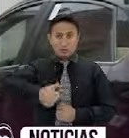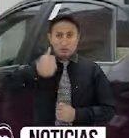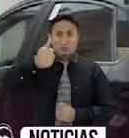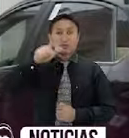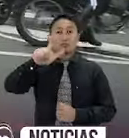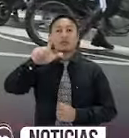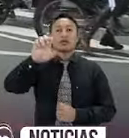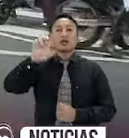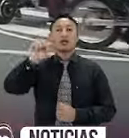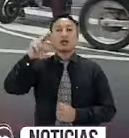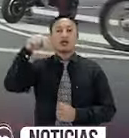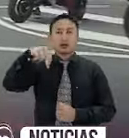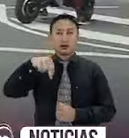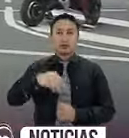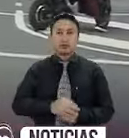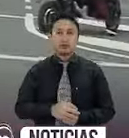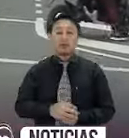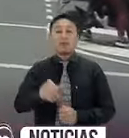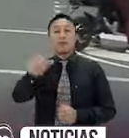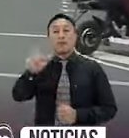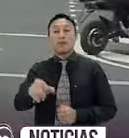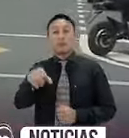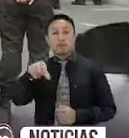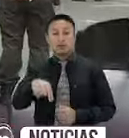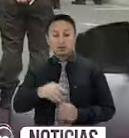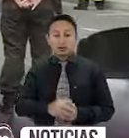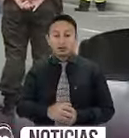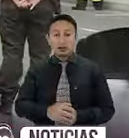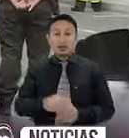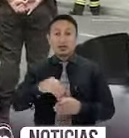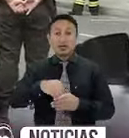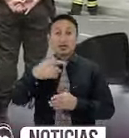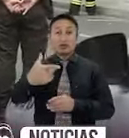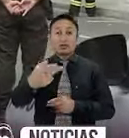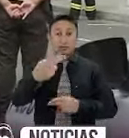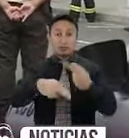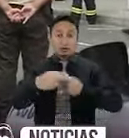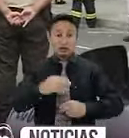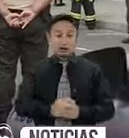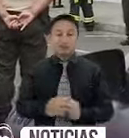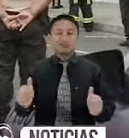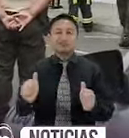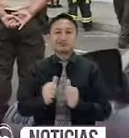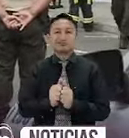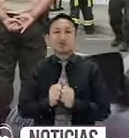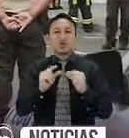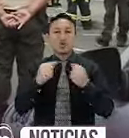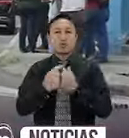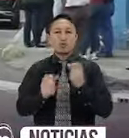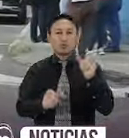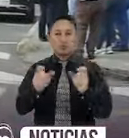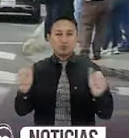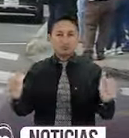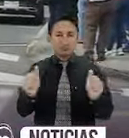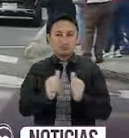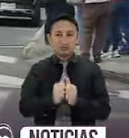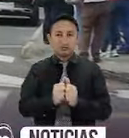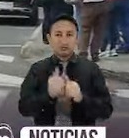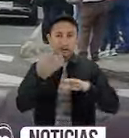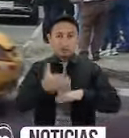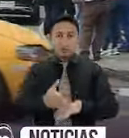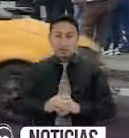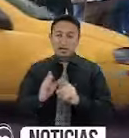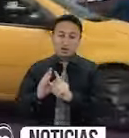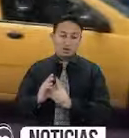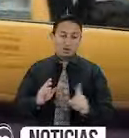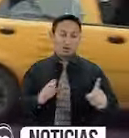Manuel Sáenz, señaló que el ciudadano habría estado en los exteriores del local comercial acompañado de un grupo de personas. Luego procedió a alejarse